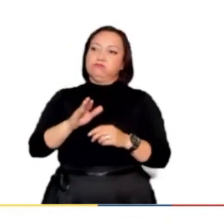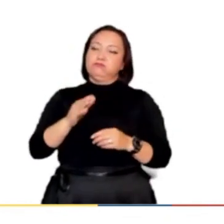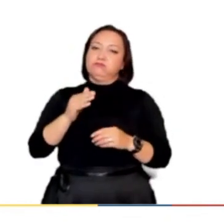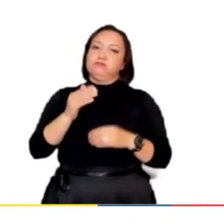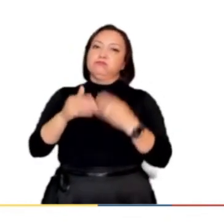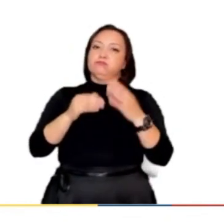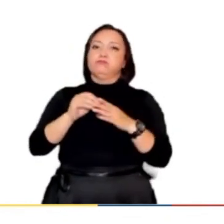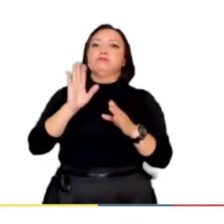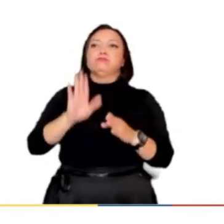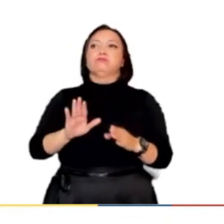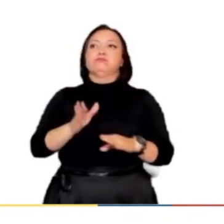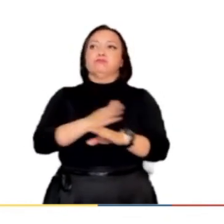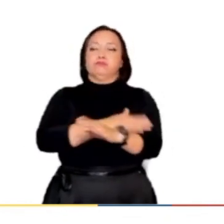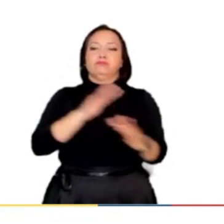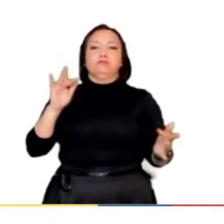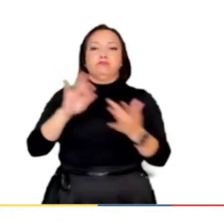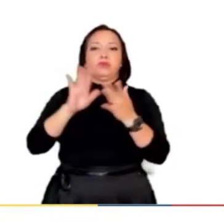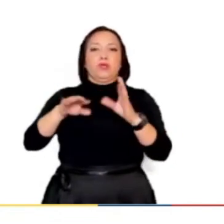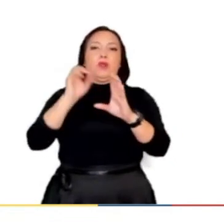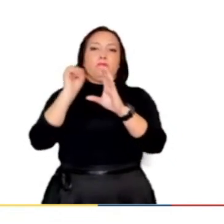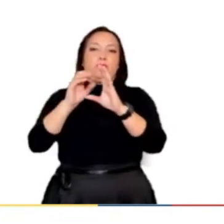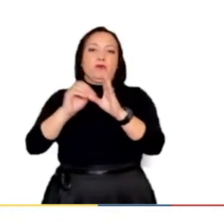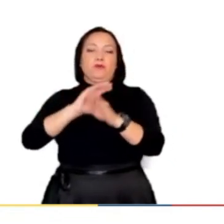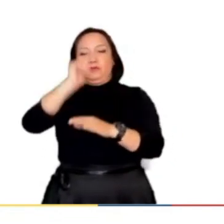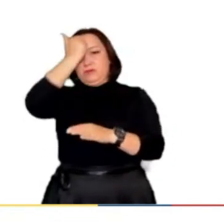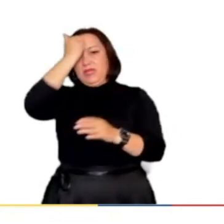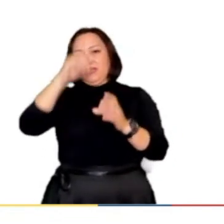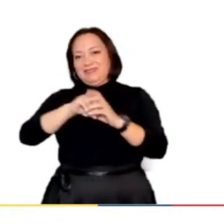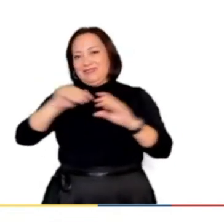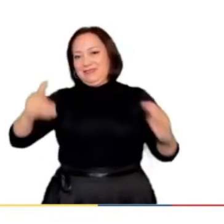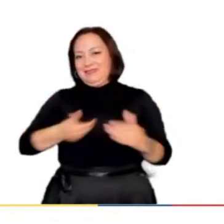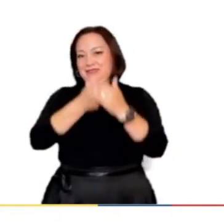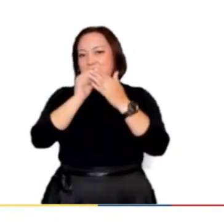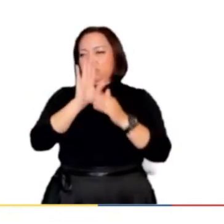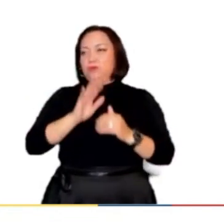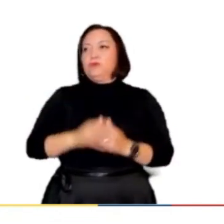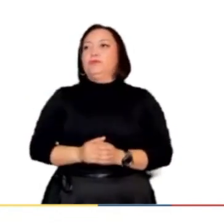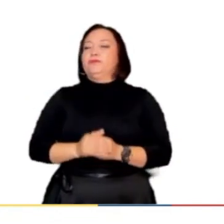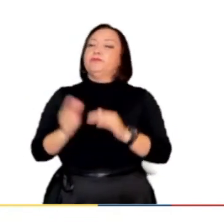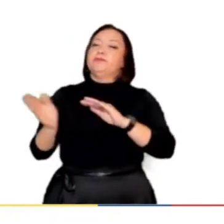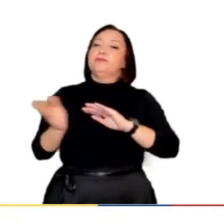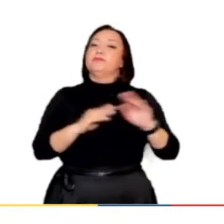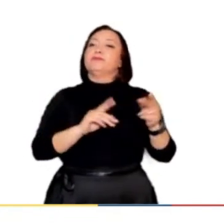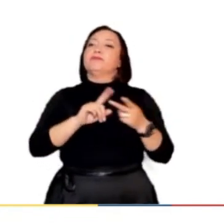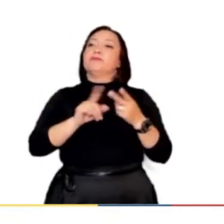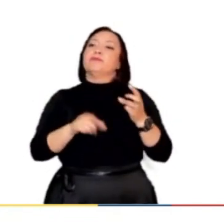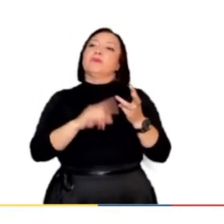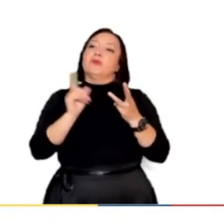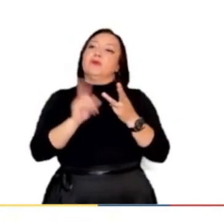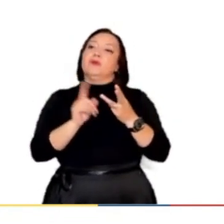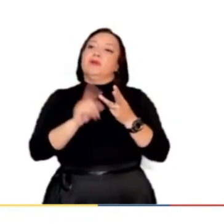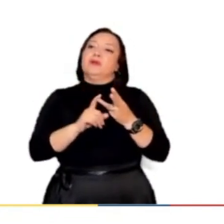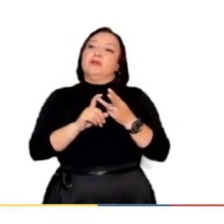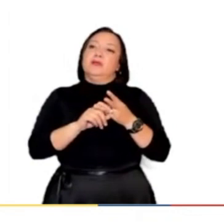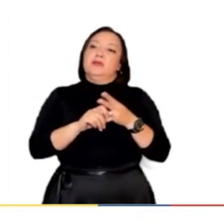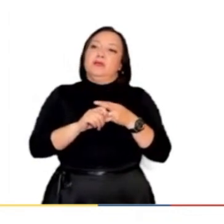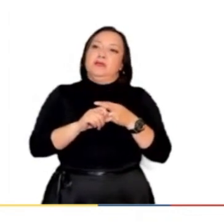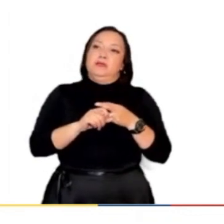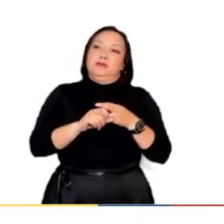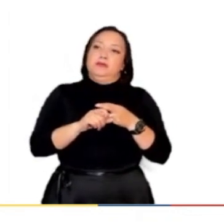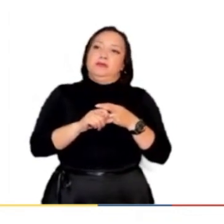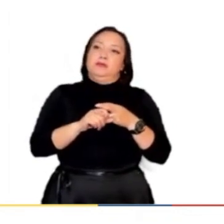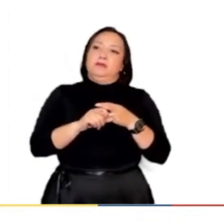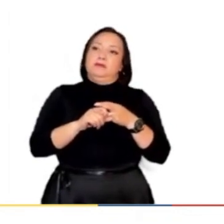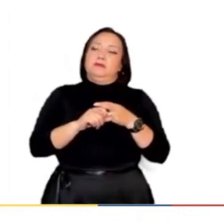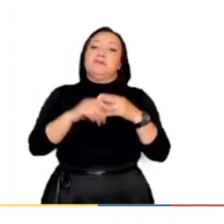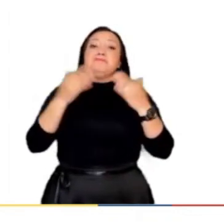a través de los bancos centrales. El otro elemento, entonces, no es una discusión dentro